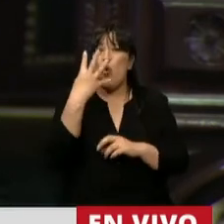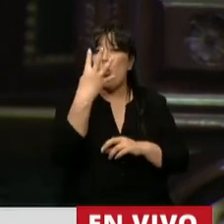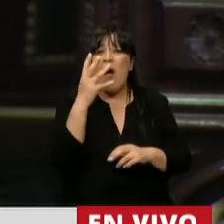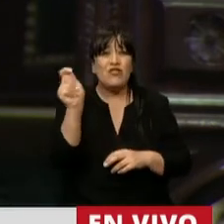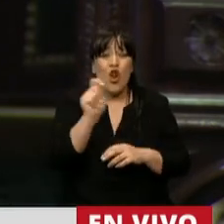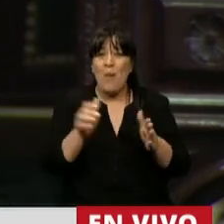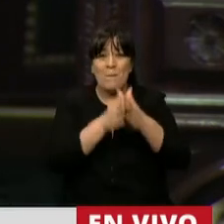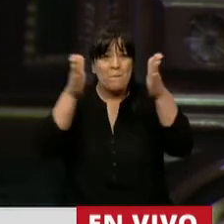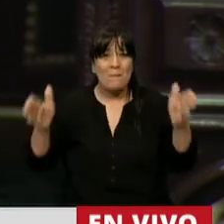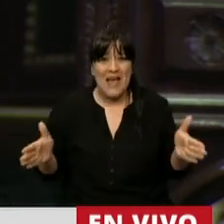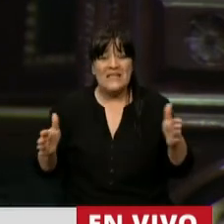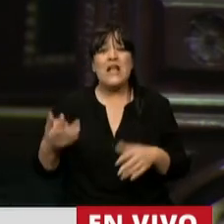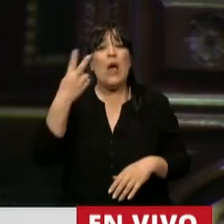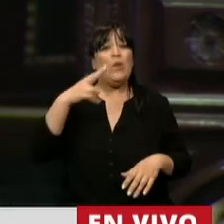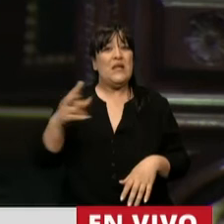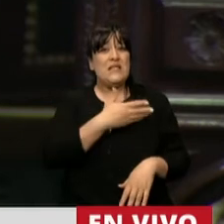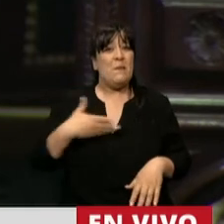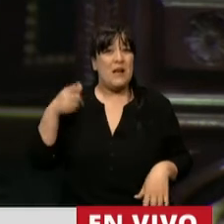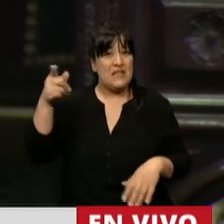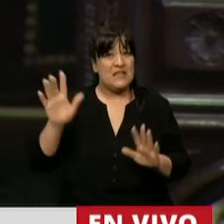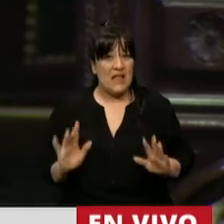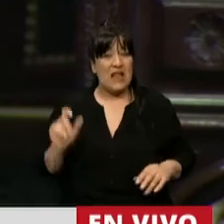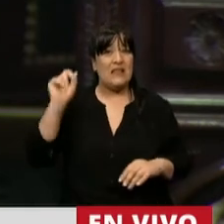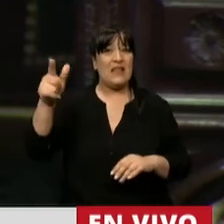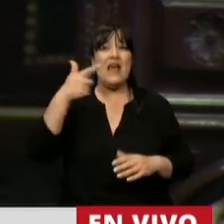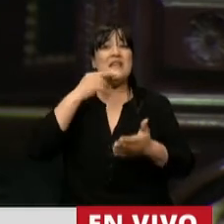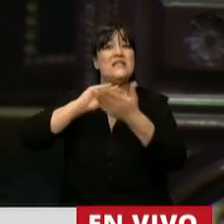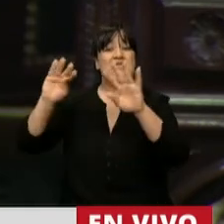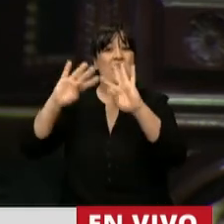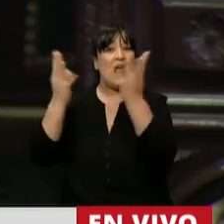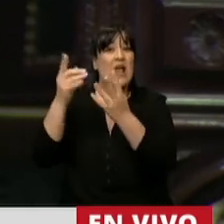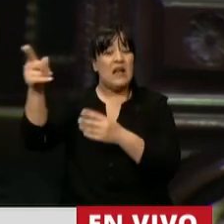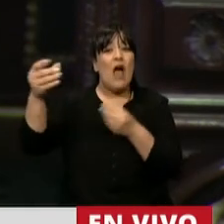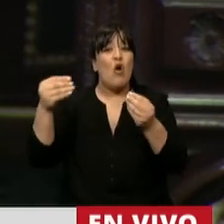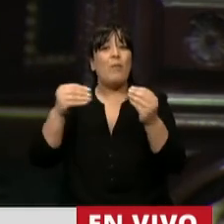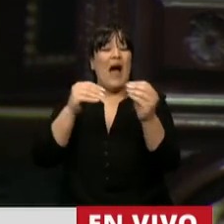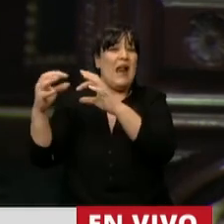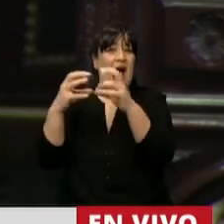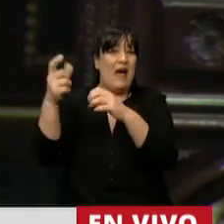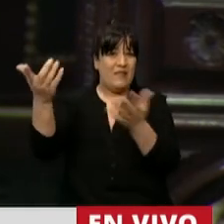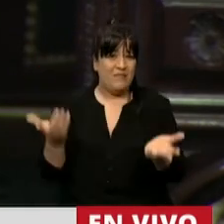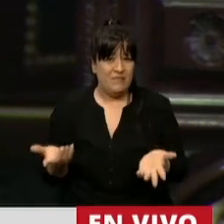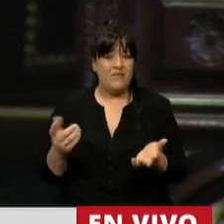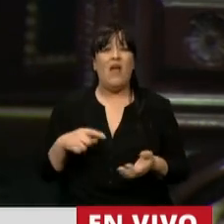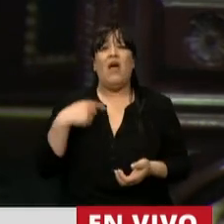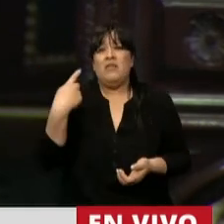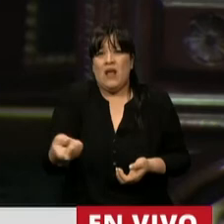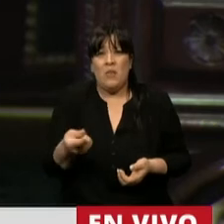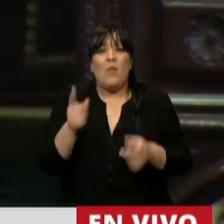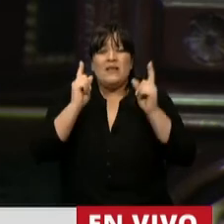5 sesiones en 4 meses se tomó la vicepresidencia de la Cámara del Senado para ponerlo en tratamiento, después